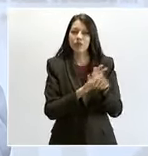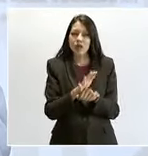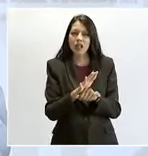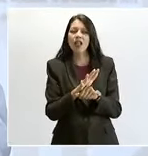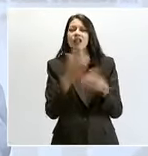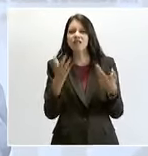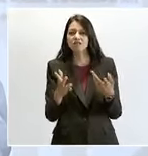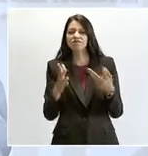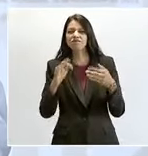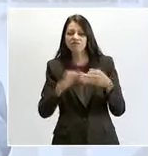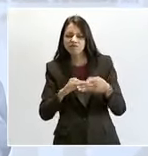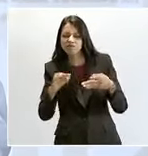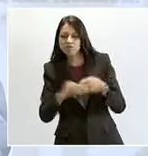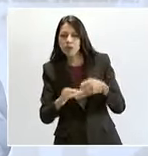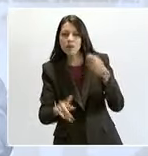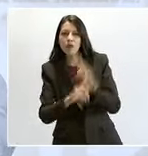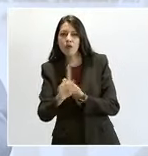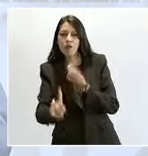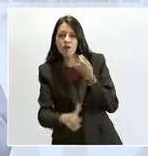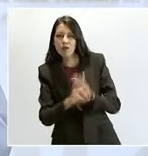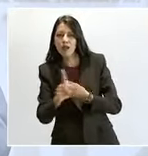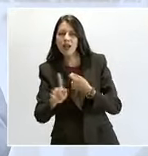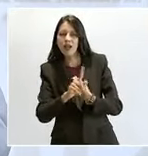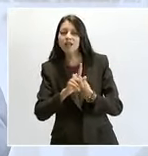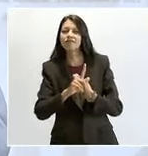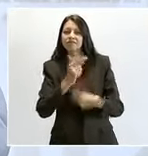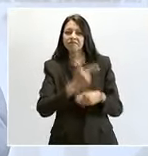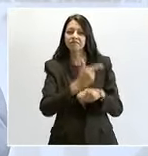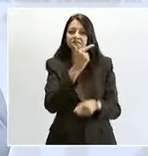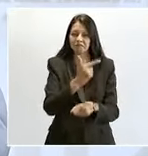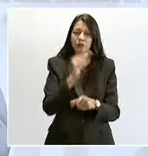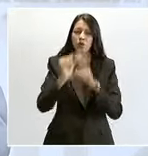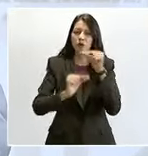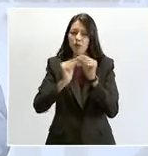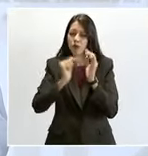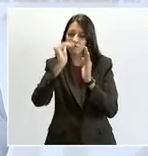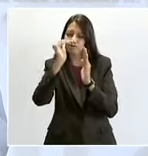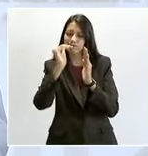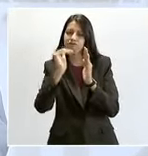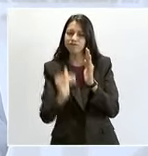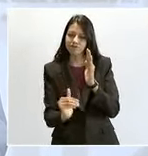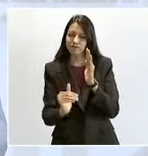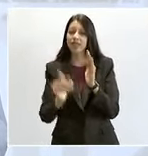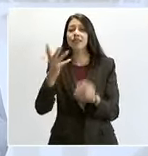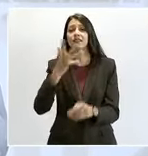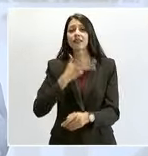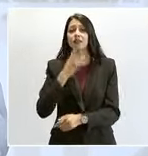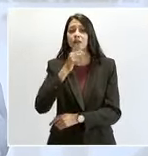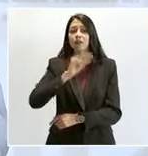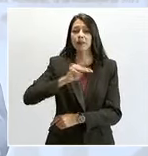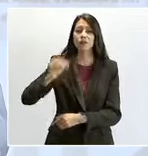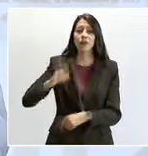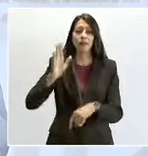delictiva tener un Michoacán más seguro por eso